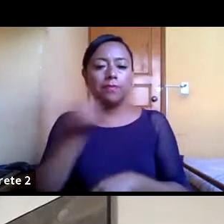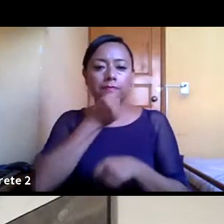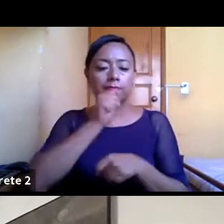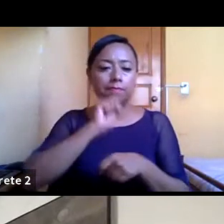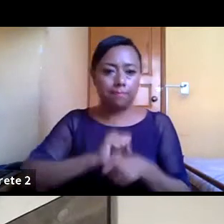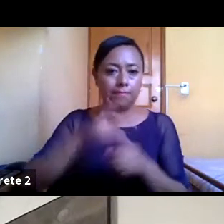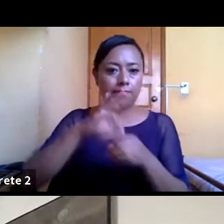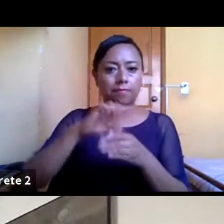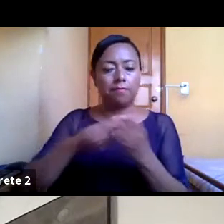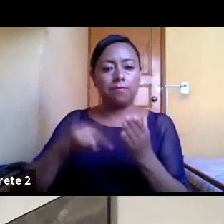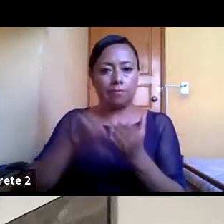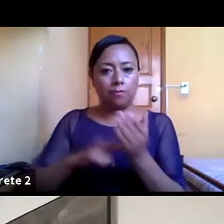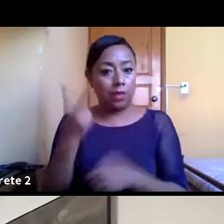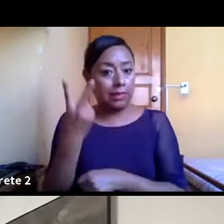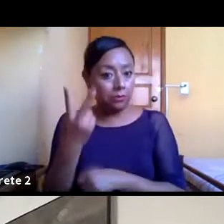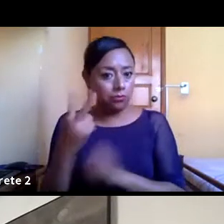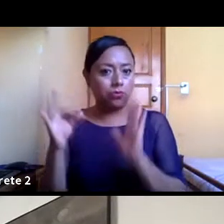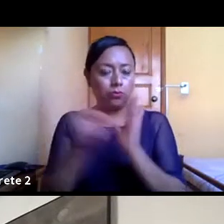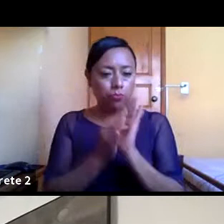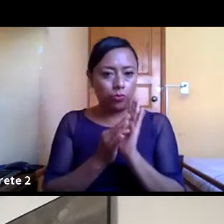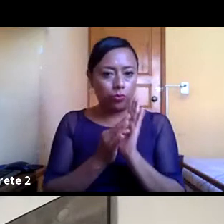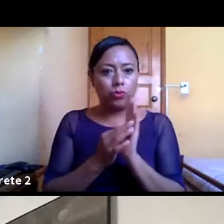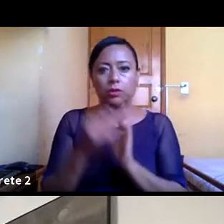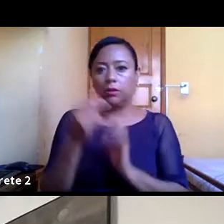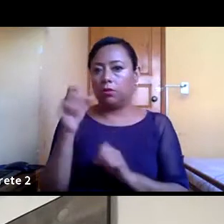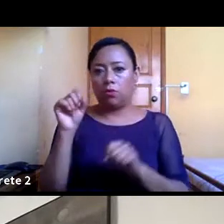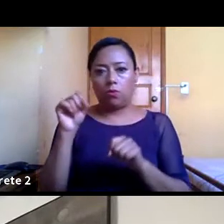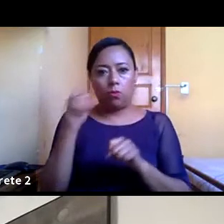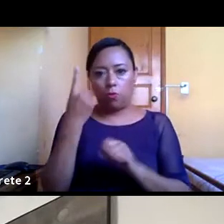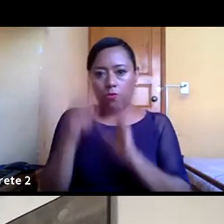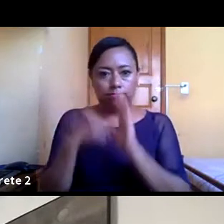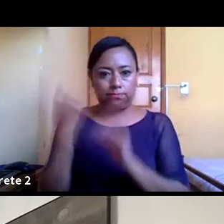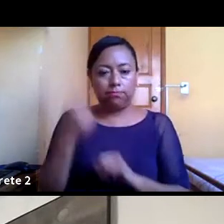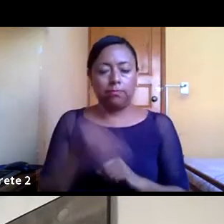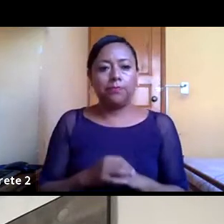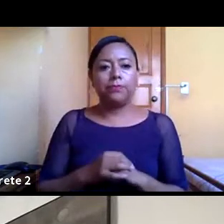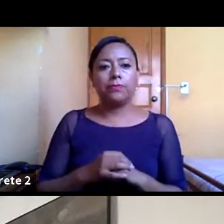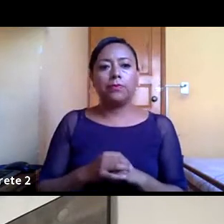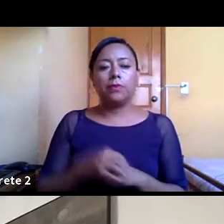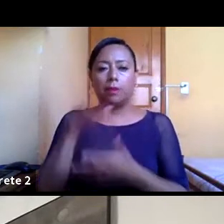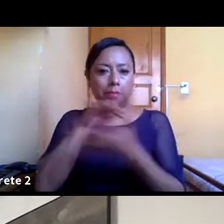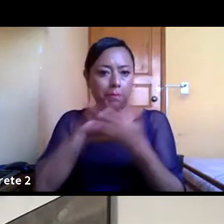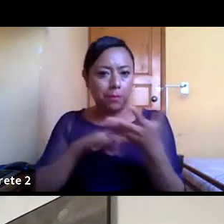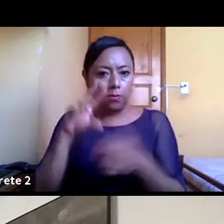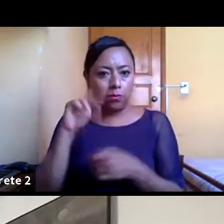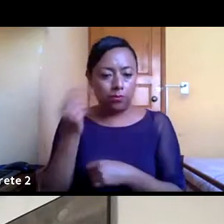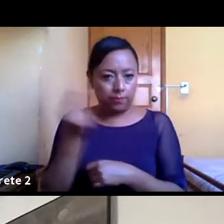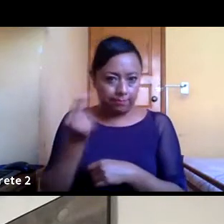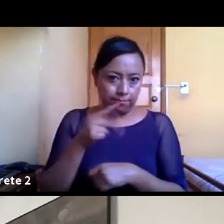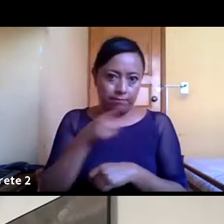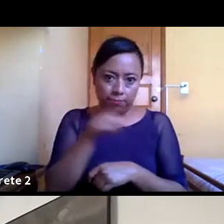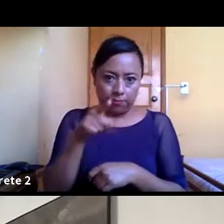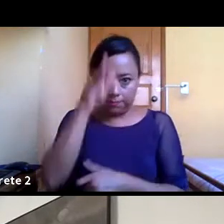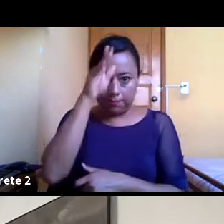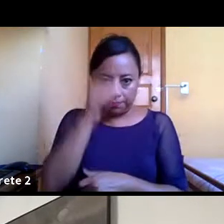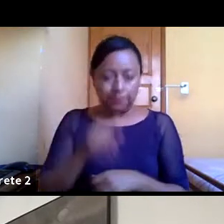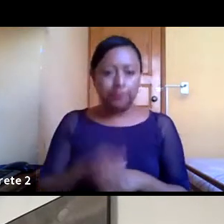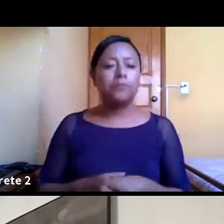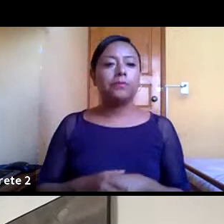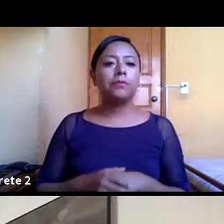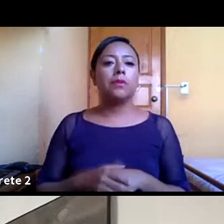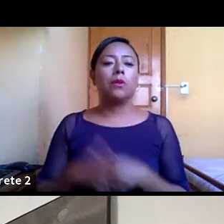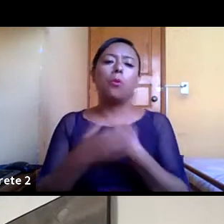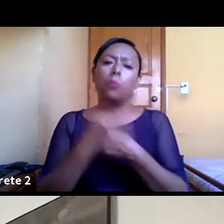a votación ambos puntos en un mismo acto, dispensando la lectura, si están de acuerdo, en virtud de que fue enviada